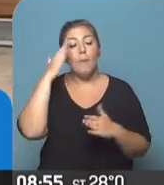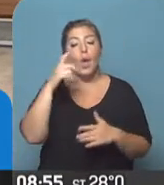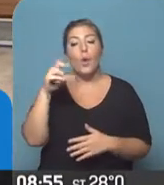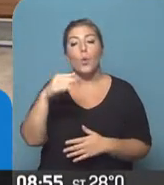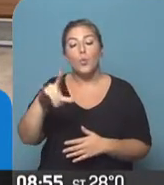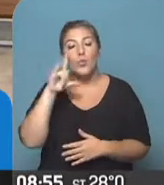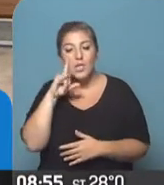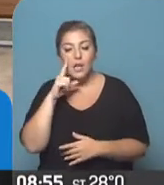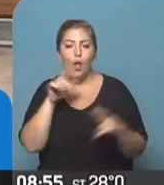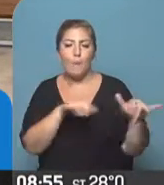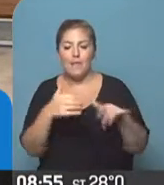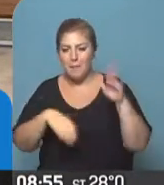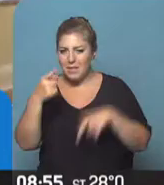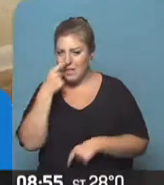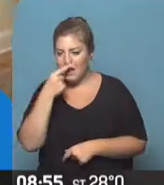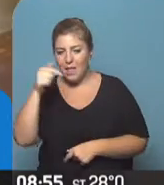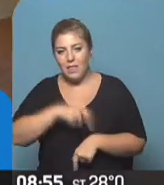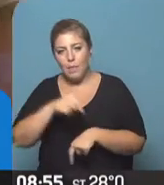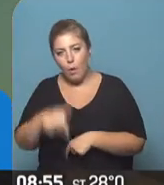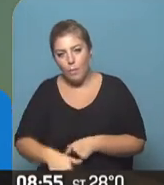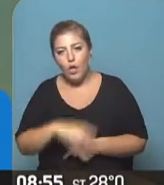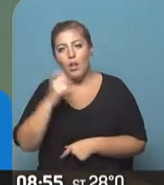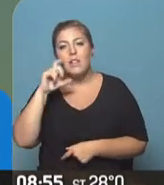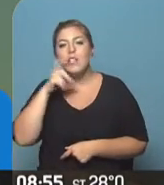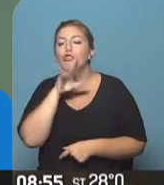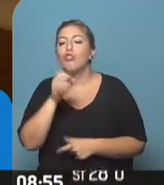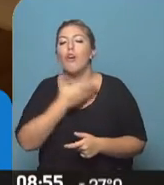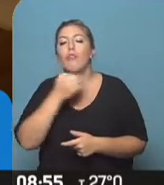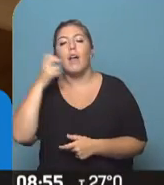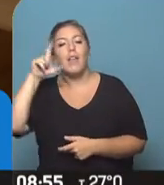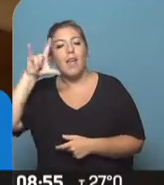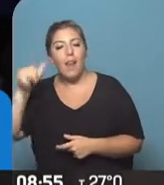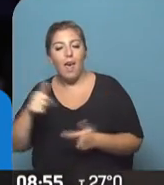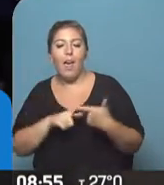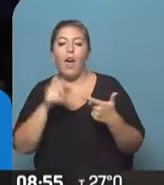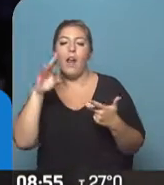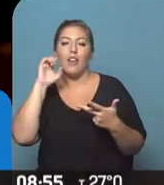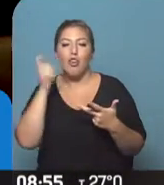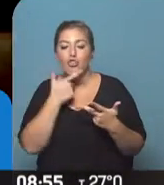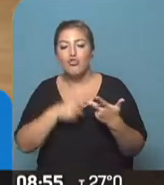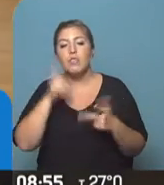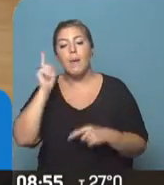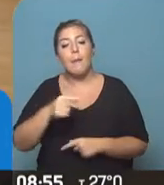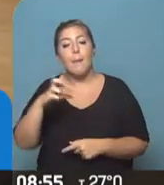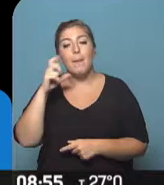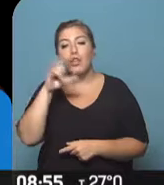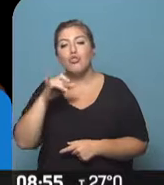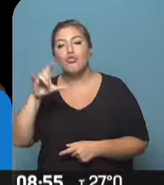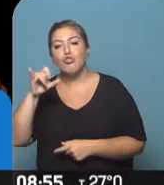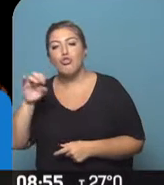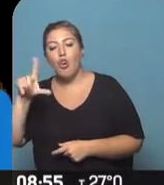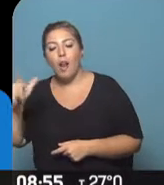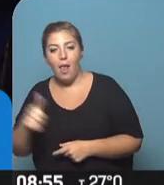pianistas más interesantes de este momento, como Hernán Jacinto, como Pablo Fraguela, como Hernán Ríos. Lo mismo con Piazzolla, con sus 25